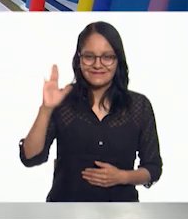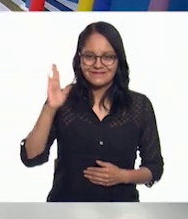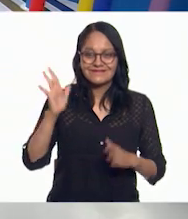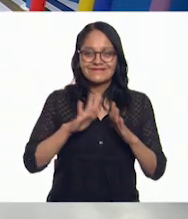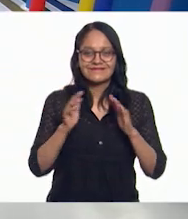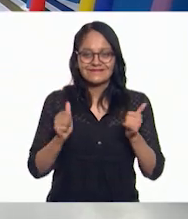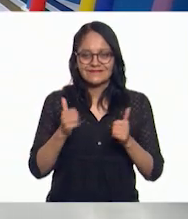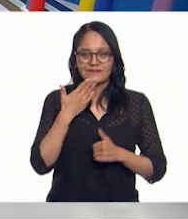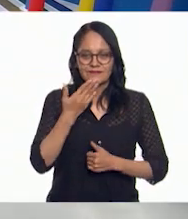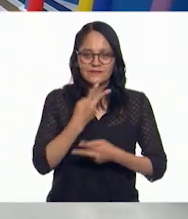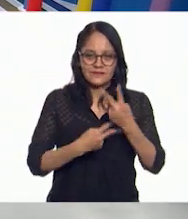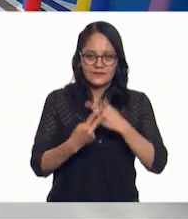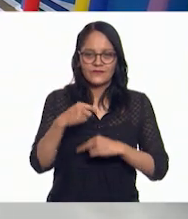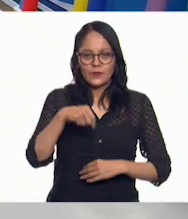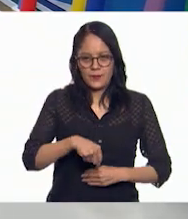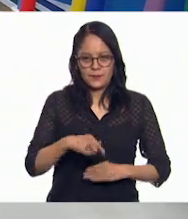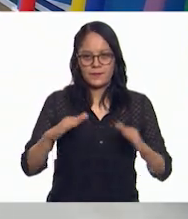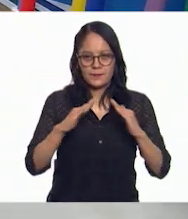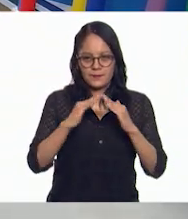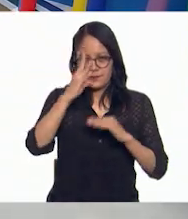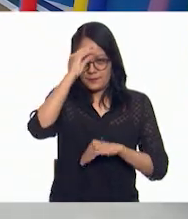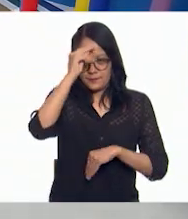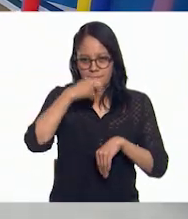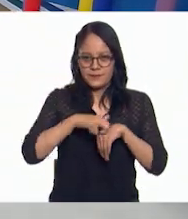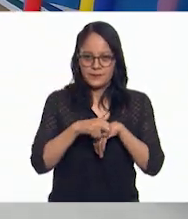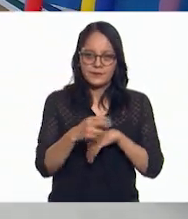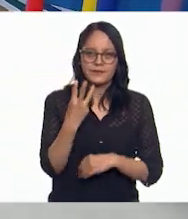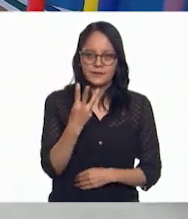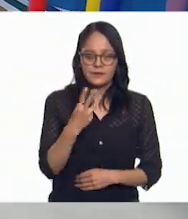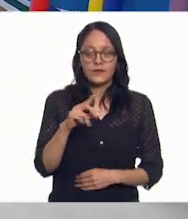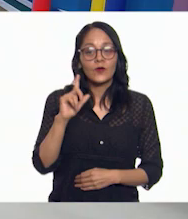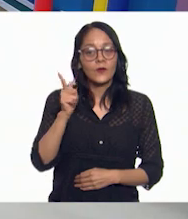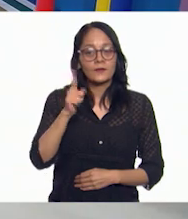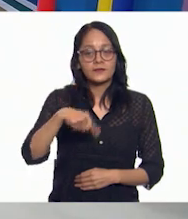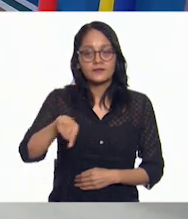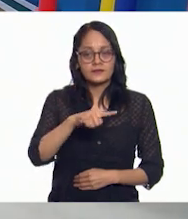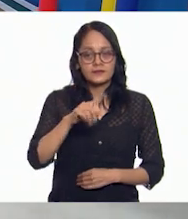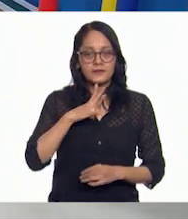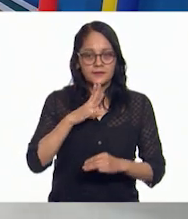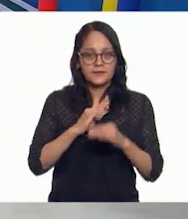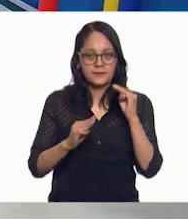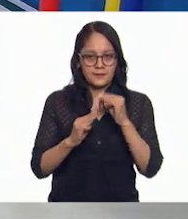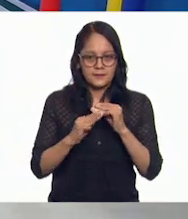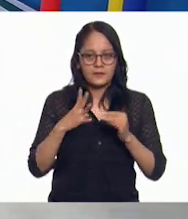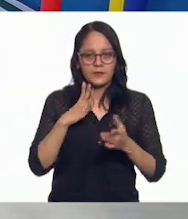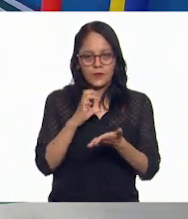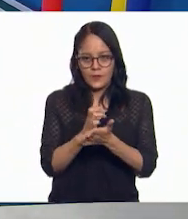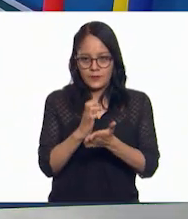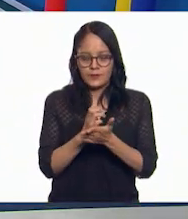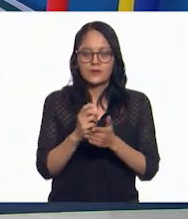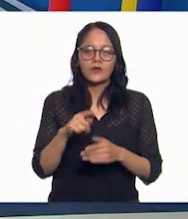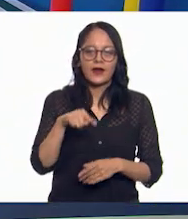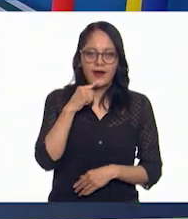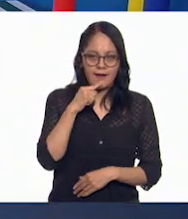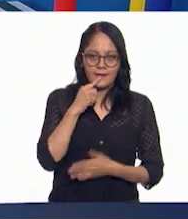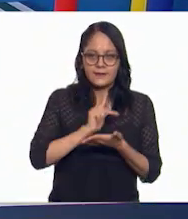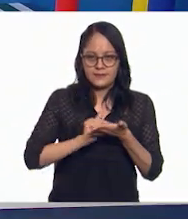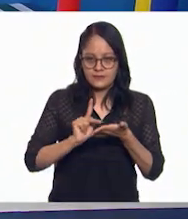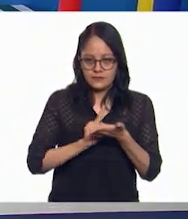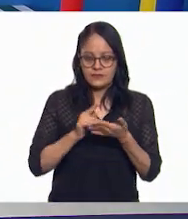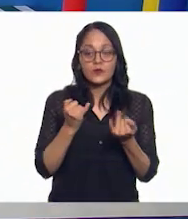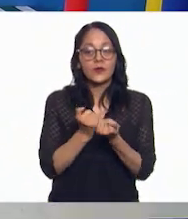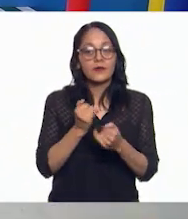Hola, ¿cómo están? Bienvenidos y bienvenidas a Aprende en Casa 3. Espero que ya tengan su material, su cuaderno, su lápiz, su pluma y sobre todo